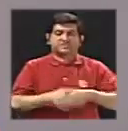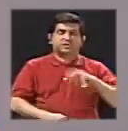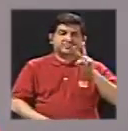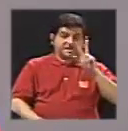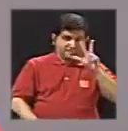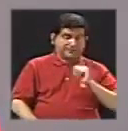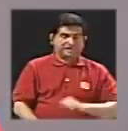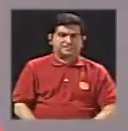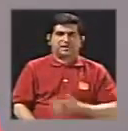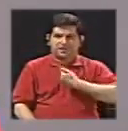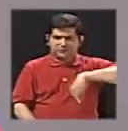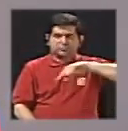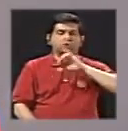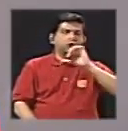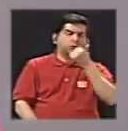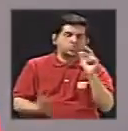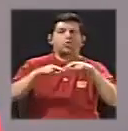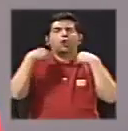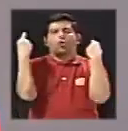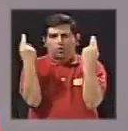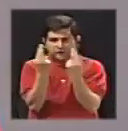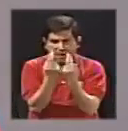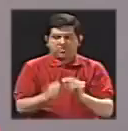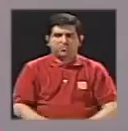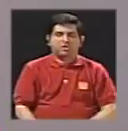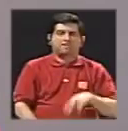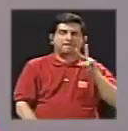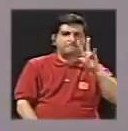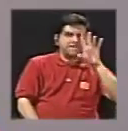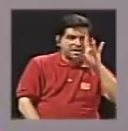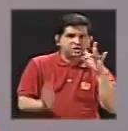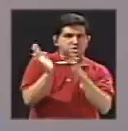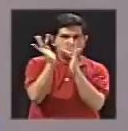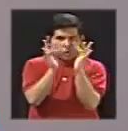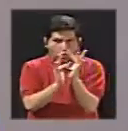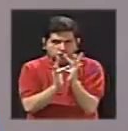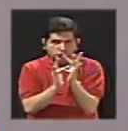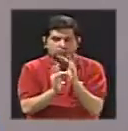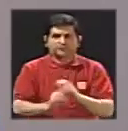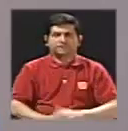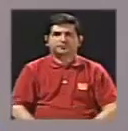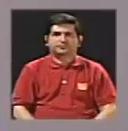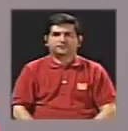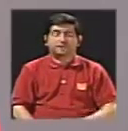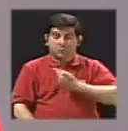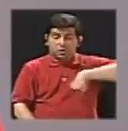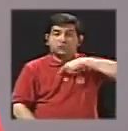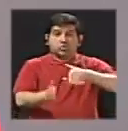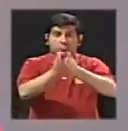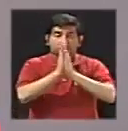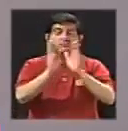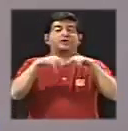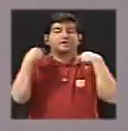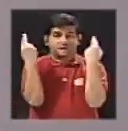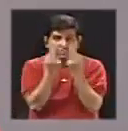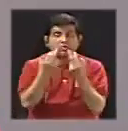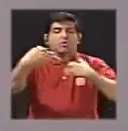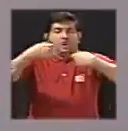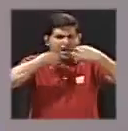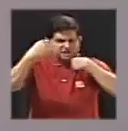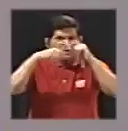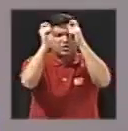23, nosotros tuvimos otras reuniones. Una el 28 de abril, que nosotros pedimos esa reunión para que nos